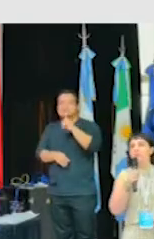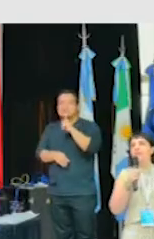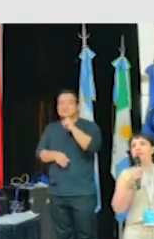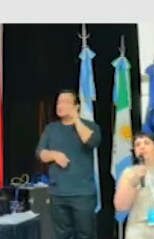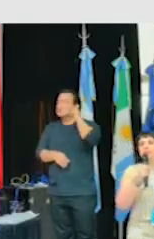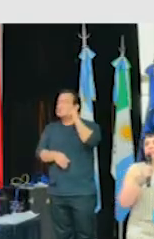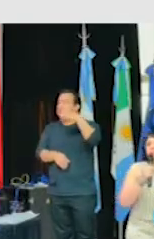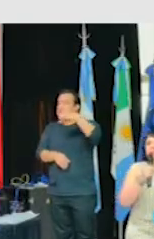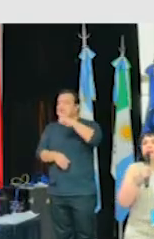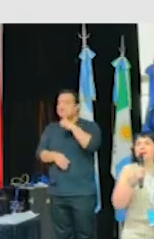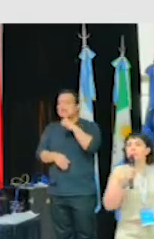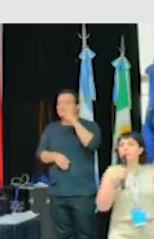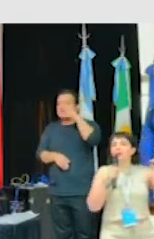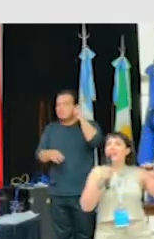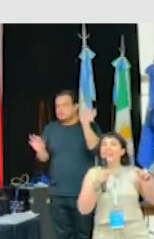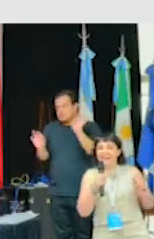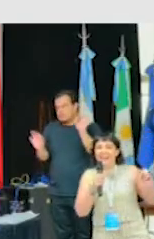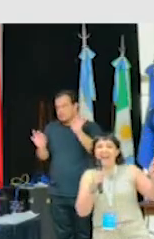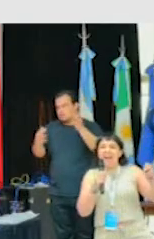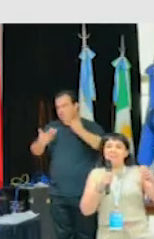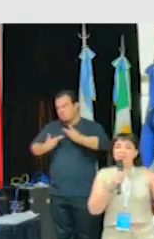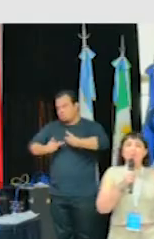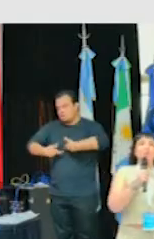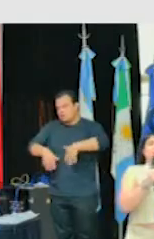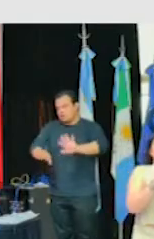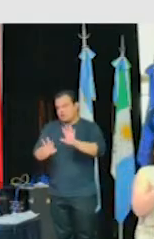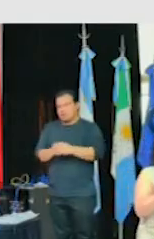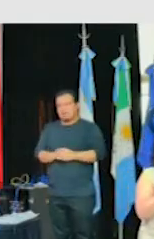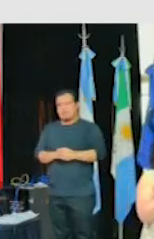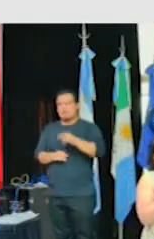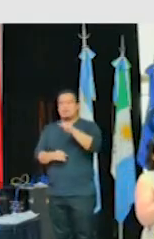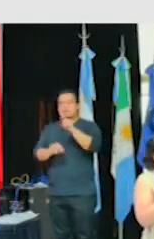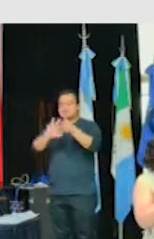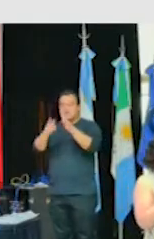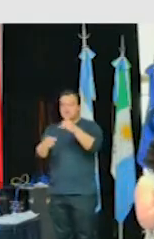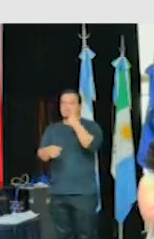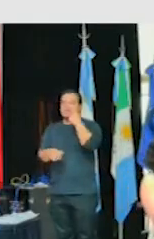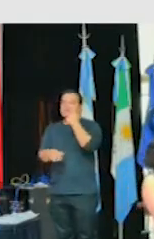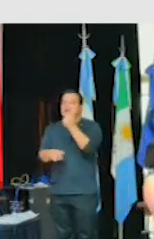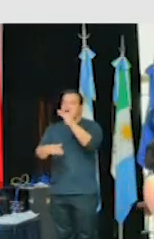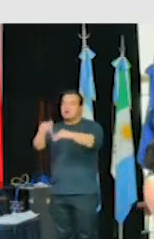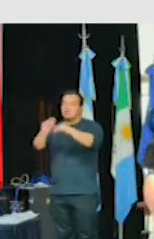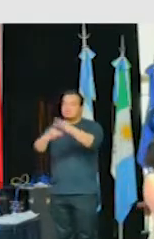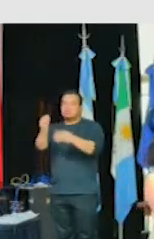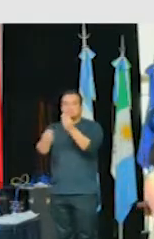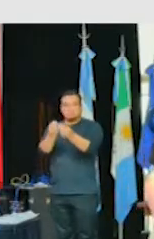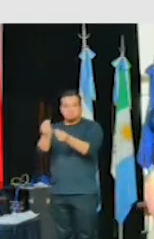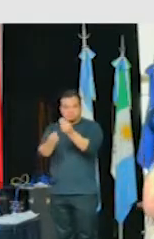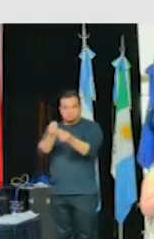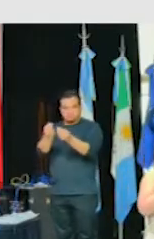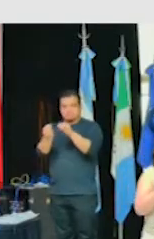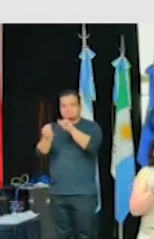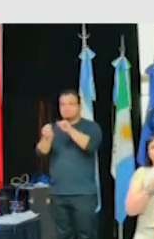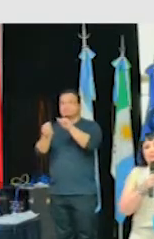Vamos levantando sin vergüenza. Bueno, ¿cómo se construye la inteligencia artificial? La inteligencia artificial